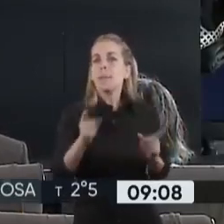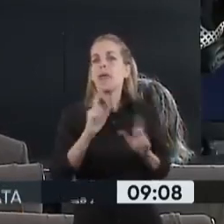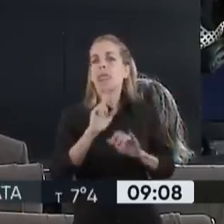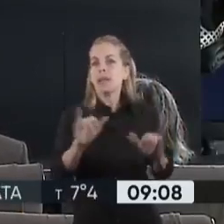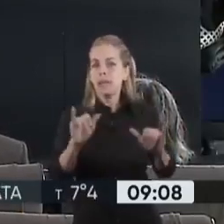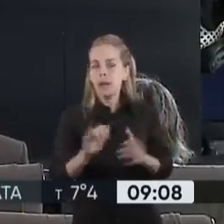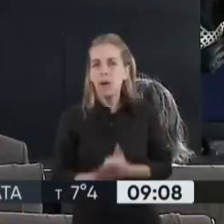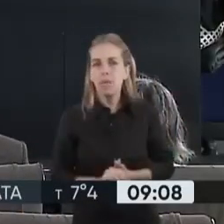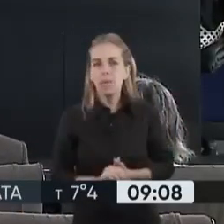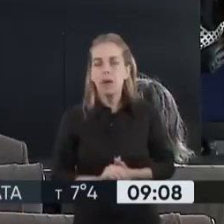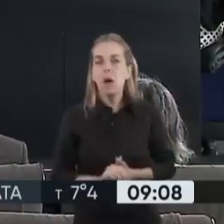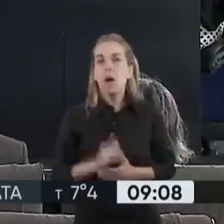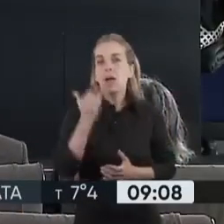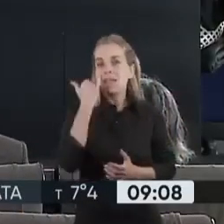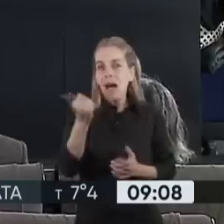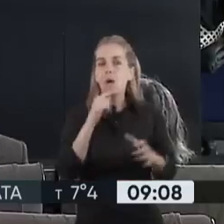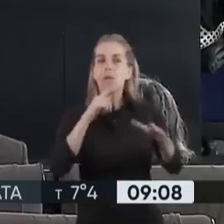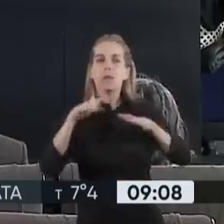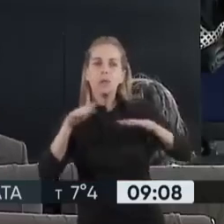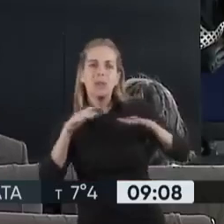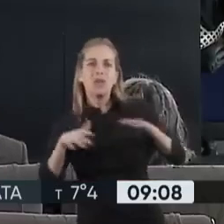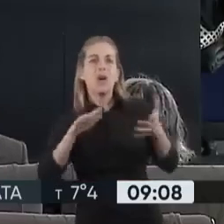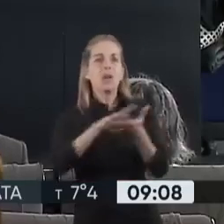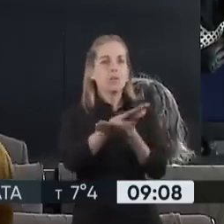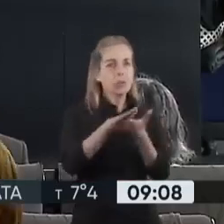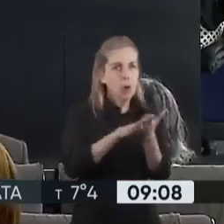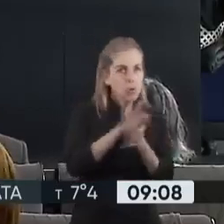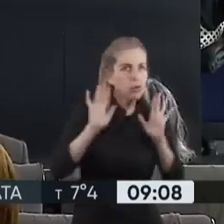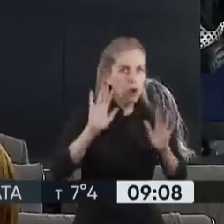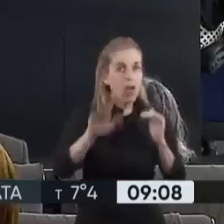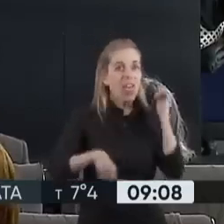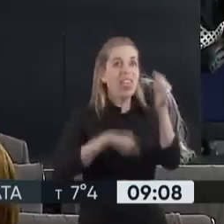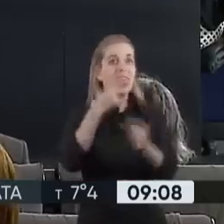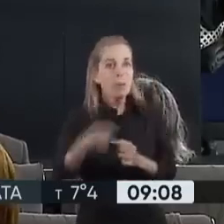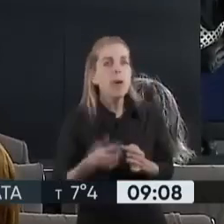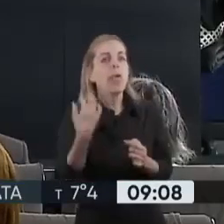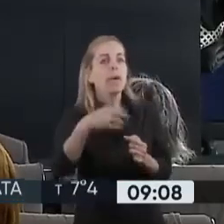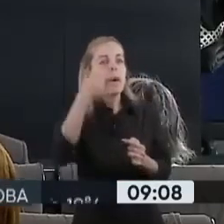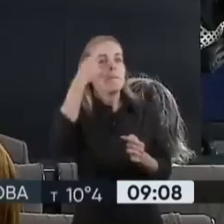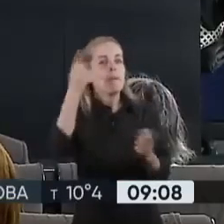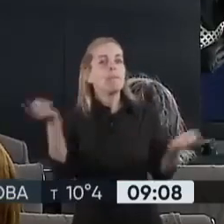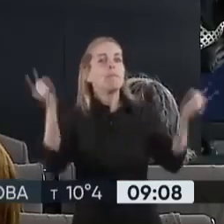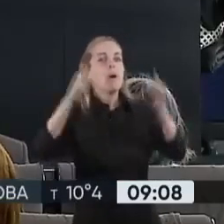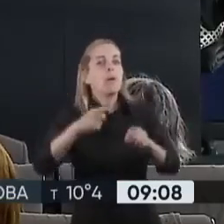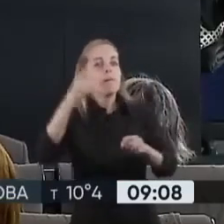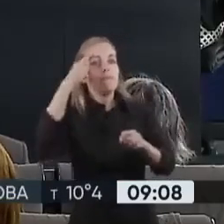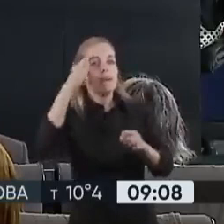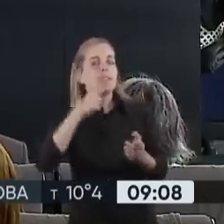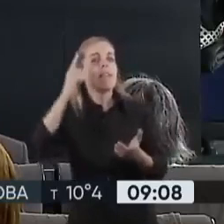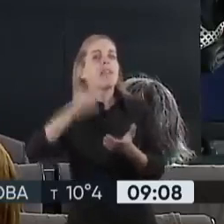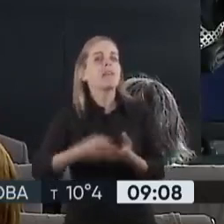una vez pasadas esas situaciones de crisis extraordinarias tenemos que retomar el sendero de equilibrio